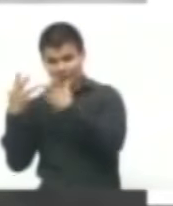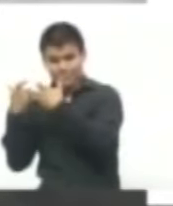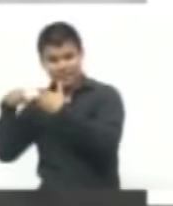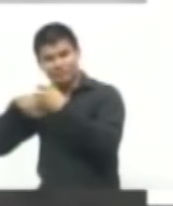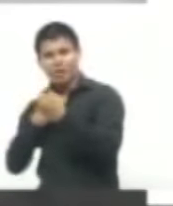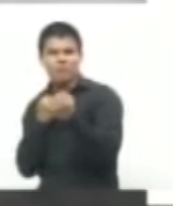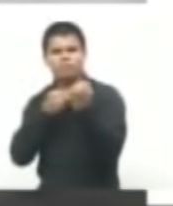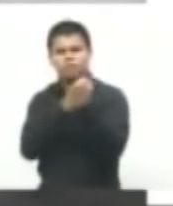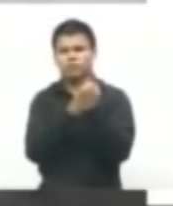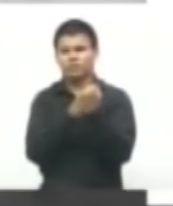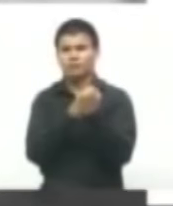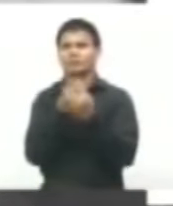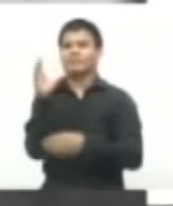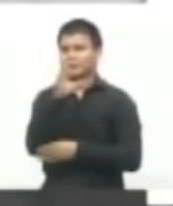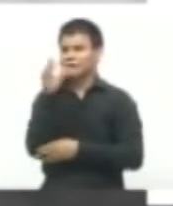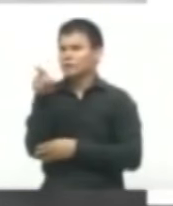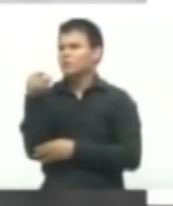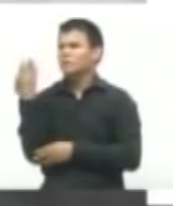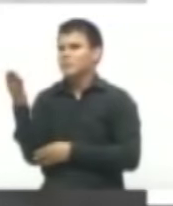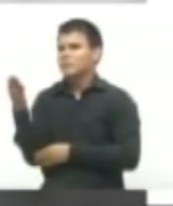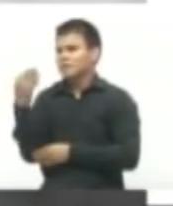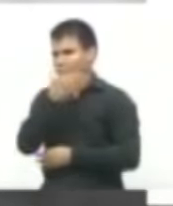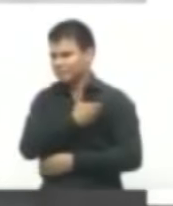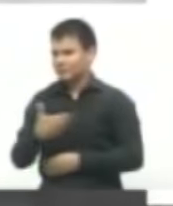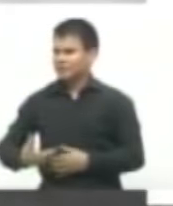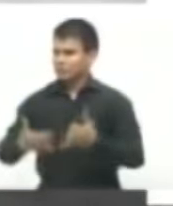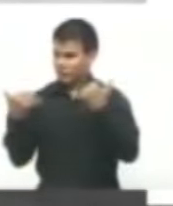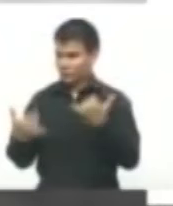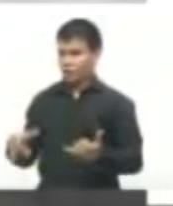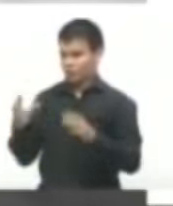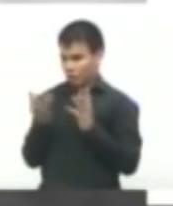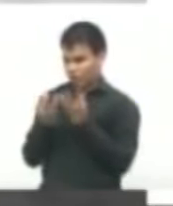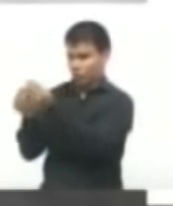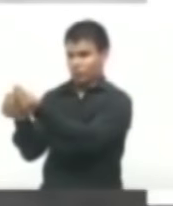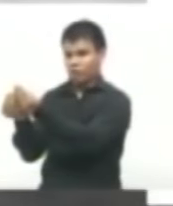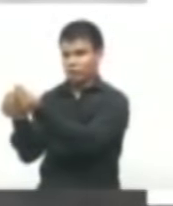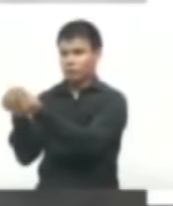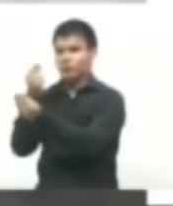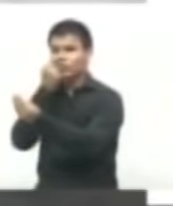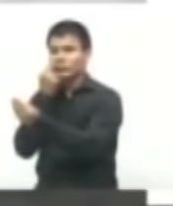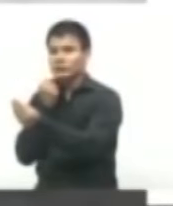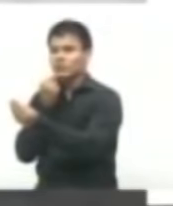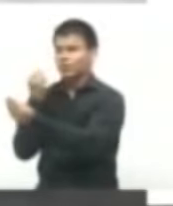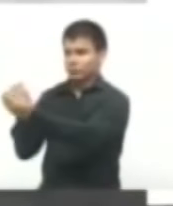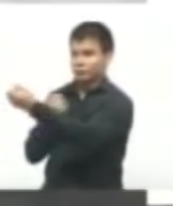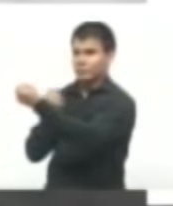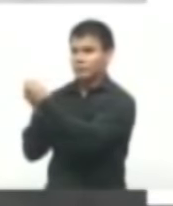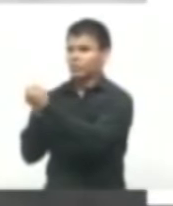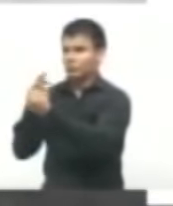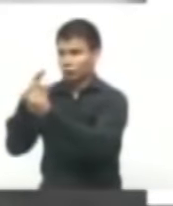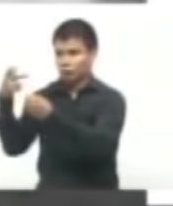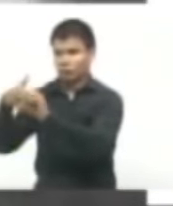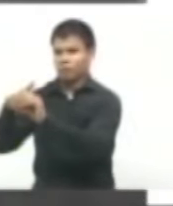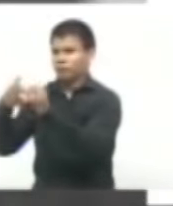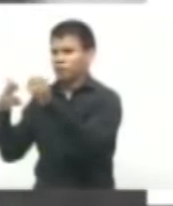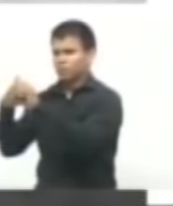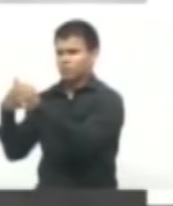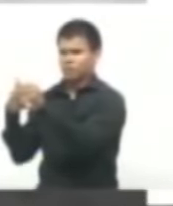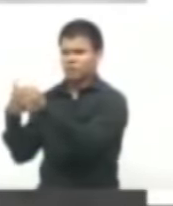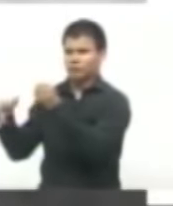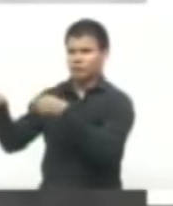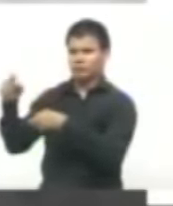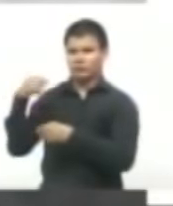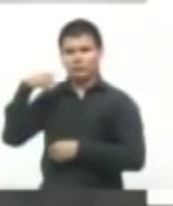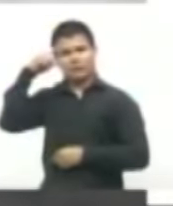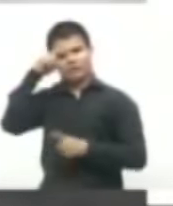ante la justicia junto con sus equipos administrativos. Si se comprobara esto, el uno debe renunciar y el otro que ni sueñe con